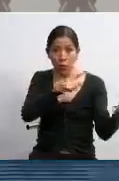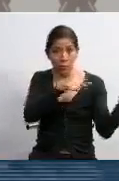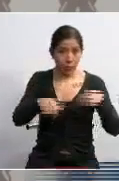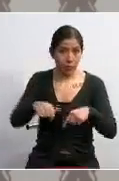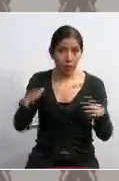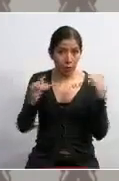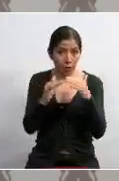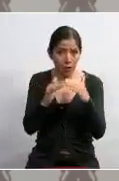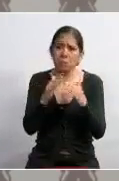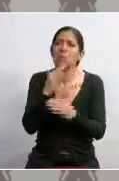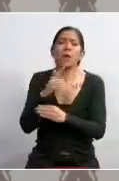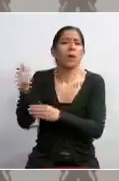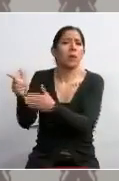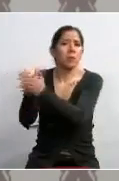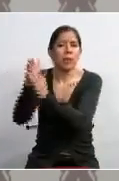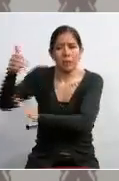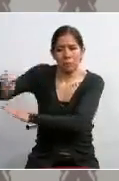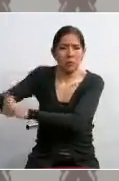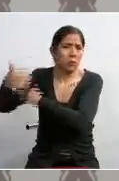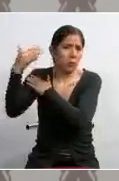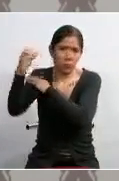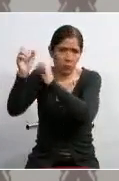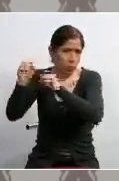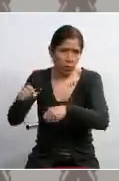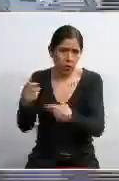la declaración en la ciudad de Santa Cruz o donde fuera.